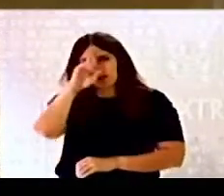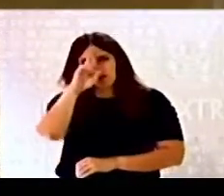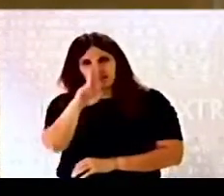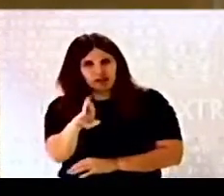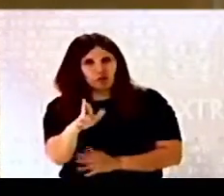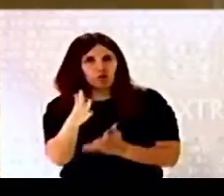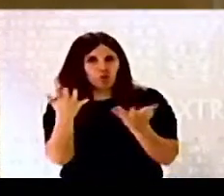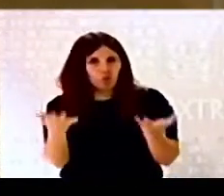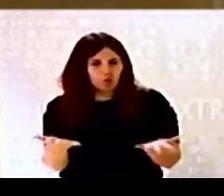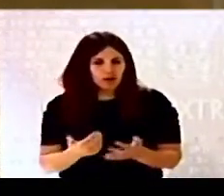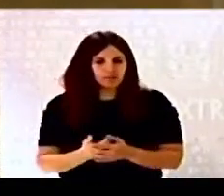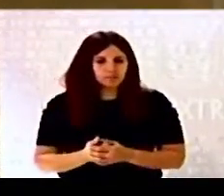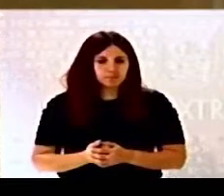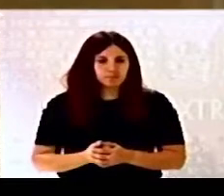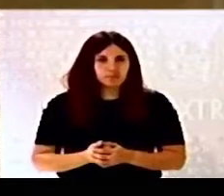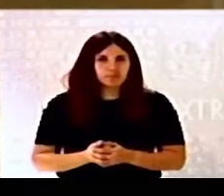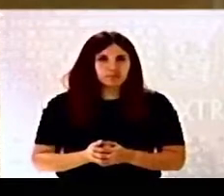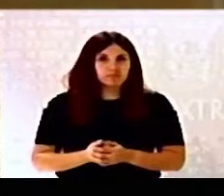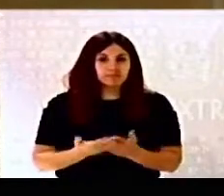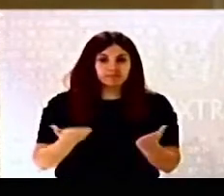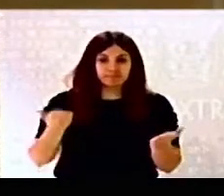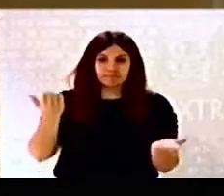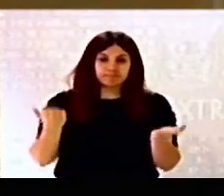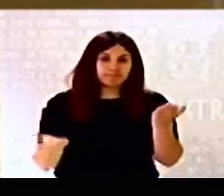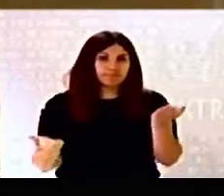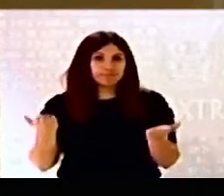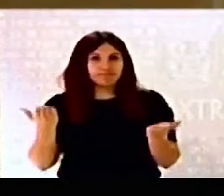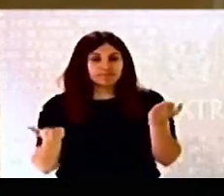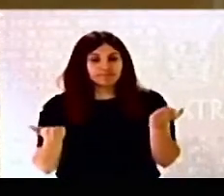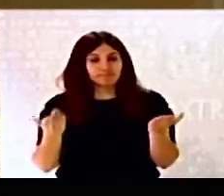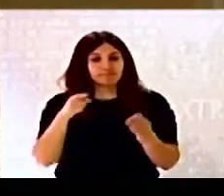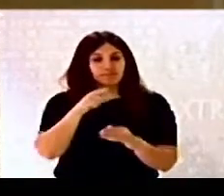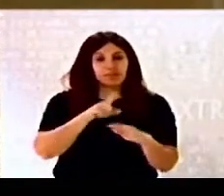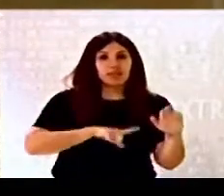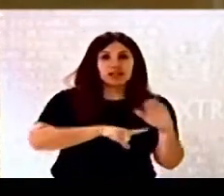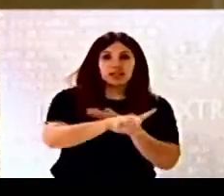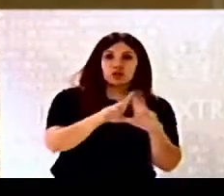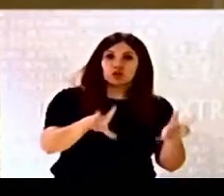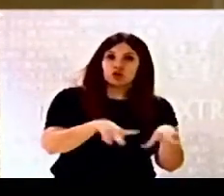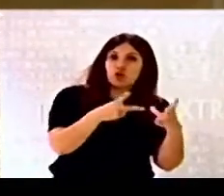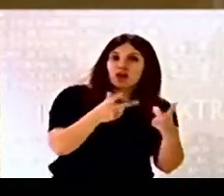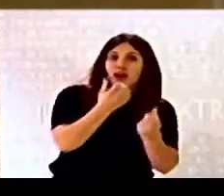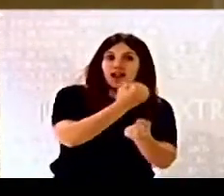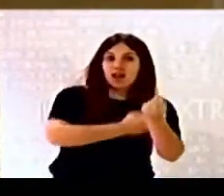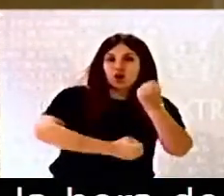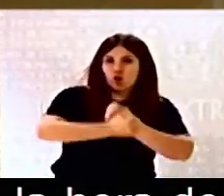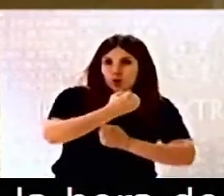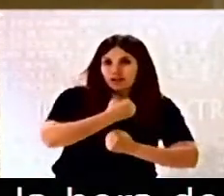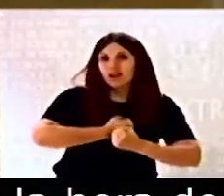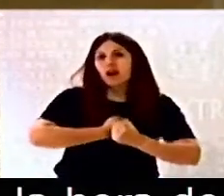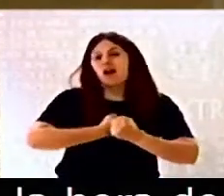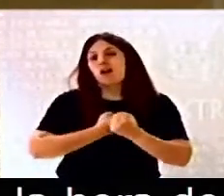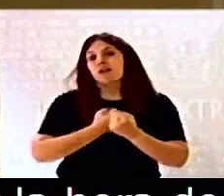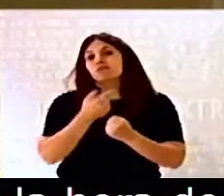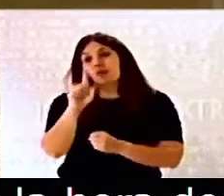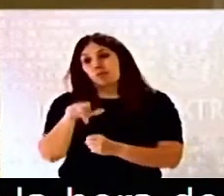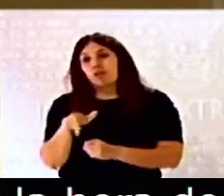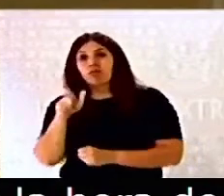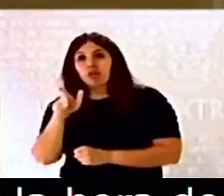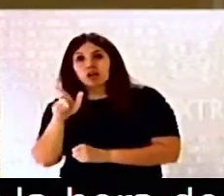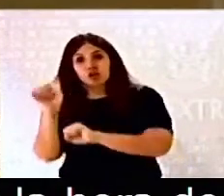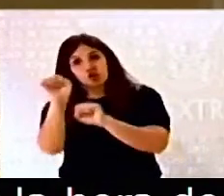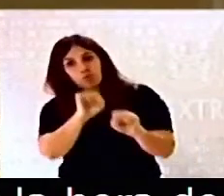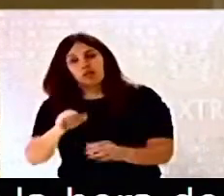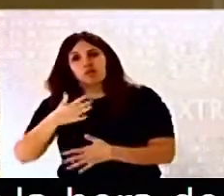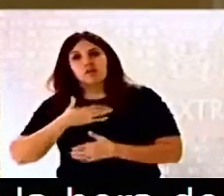respetado el difícil equilibrio que hay entre el desarrollo social, económico y el derecho a la protección